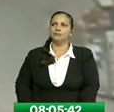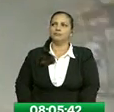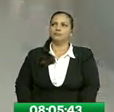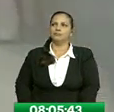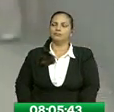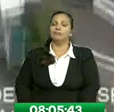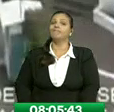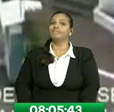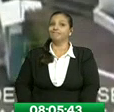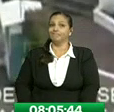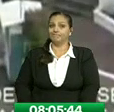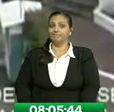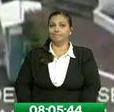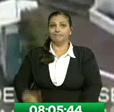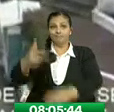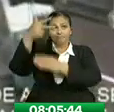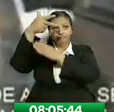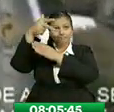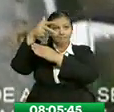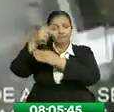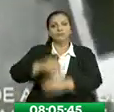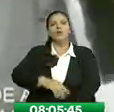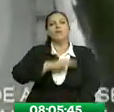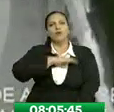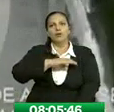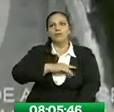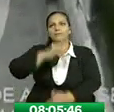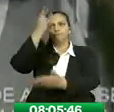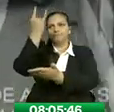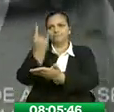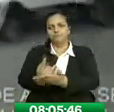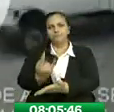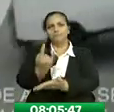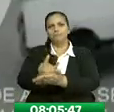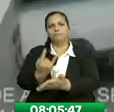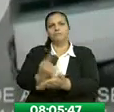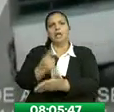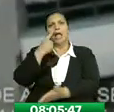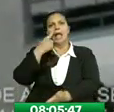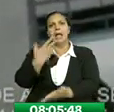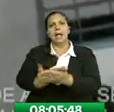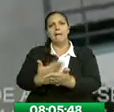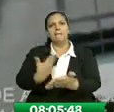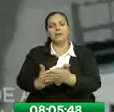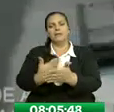El metraje queda como evidencia. El mismo parece de película de ficción.